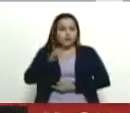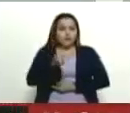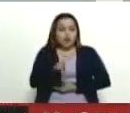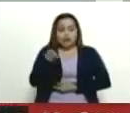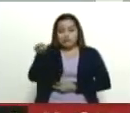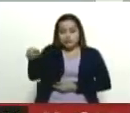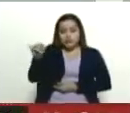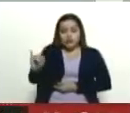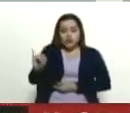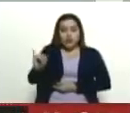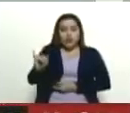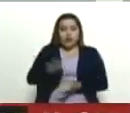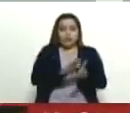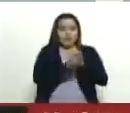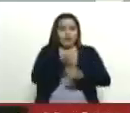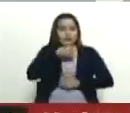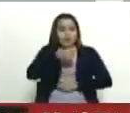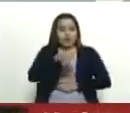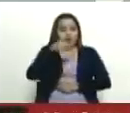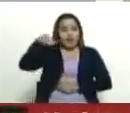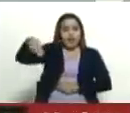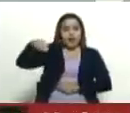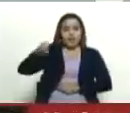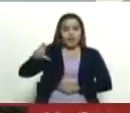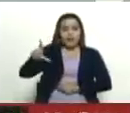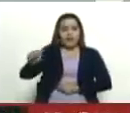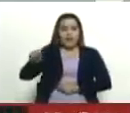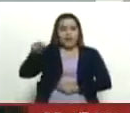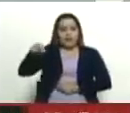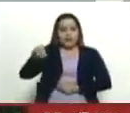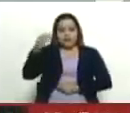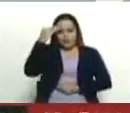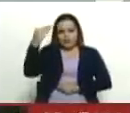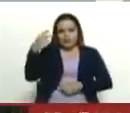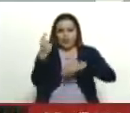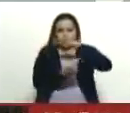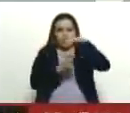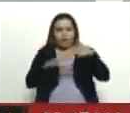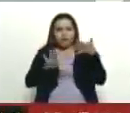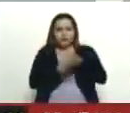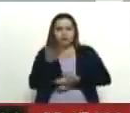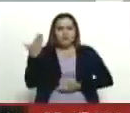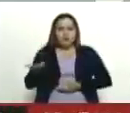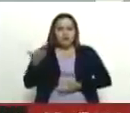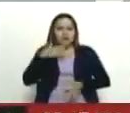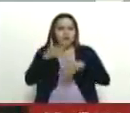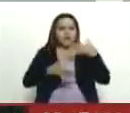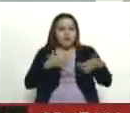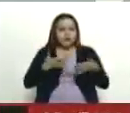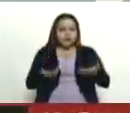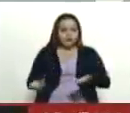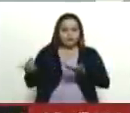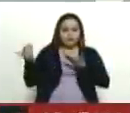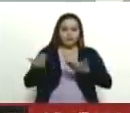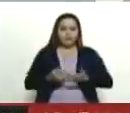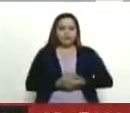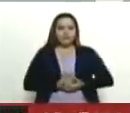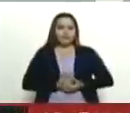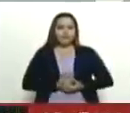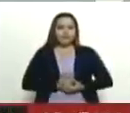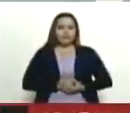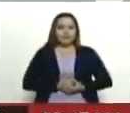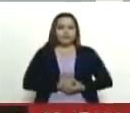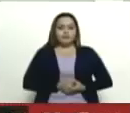se encuentra nuestra compañera Melanie Castillo, quien saludamos y nos brinda detalles de esta importante actividad. Melanie.